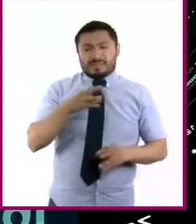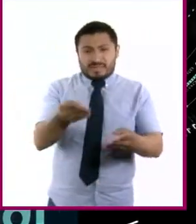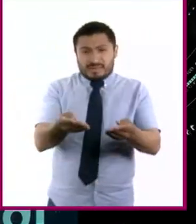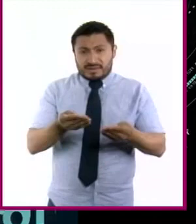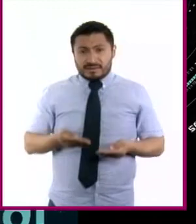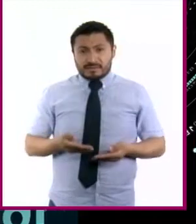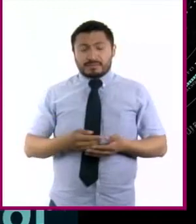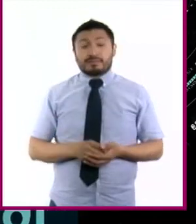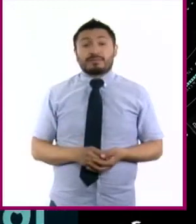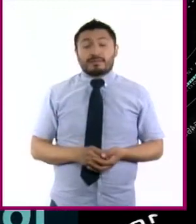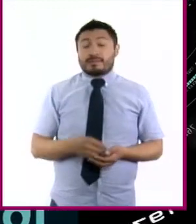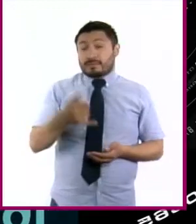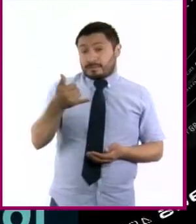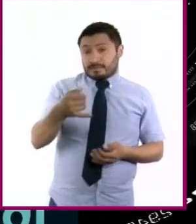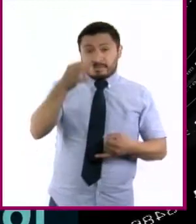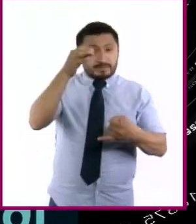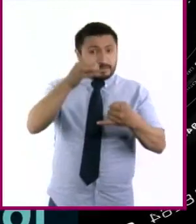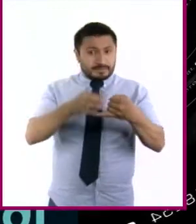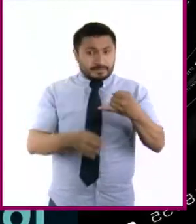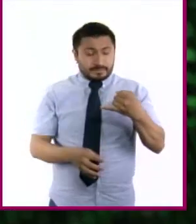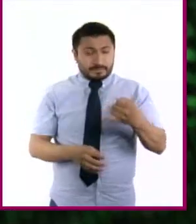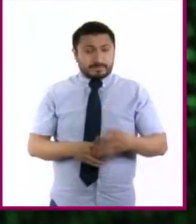recibiendo. Y por último,